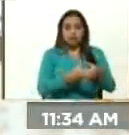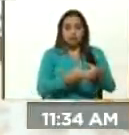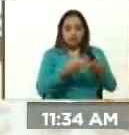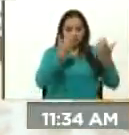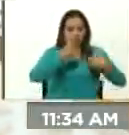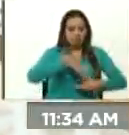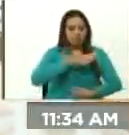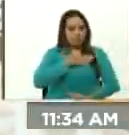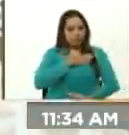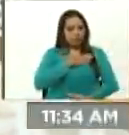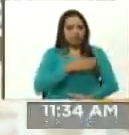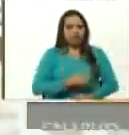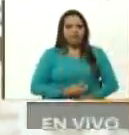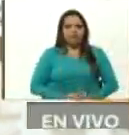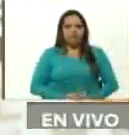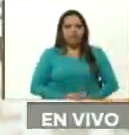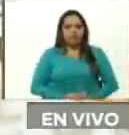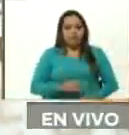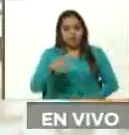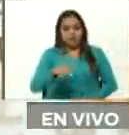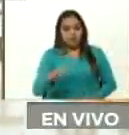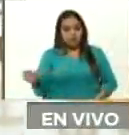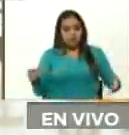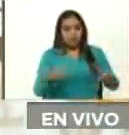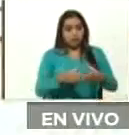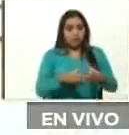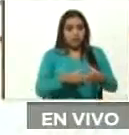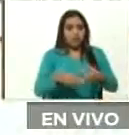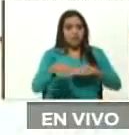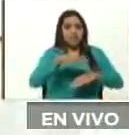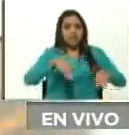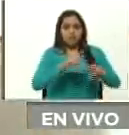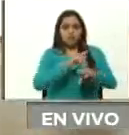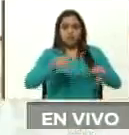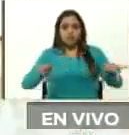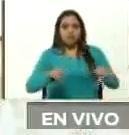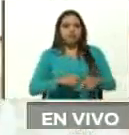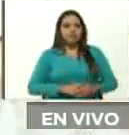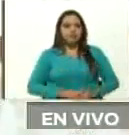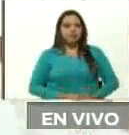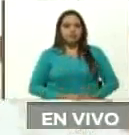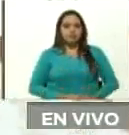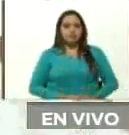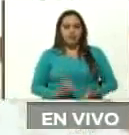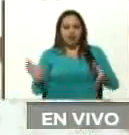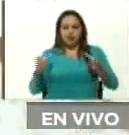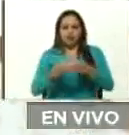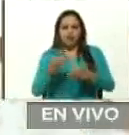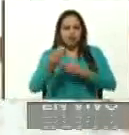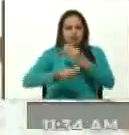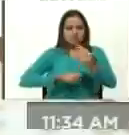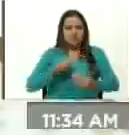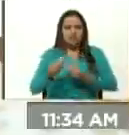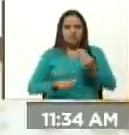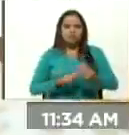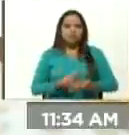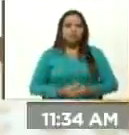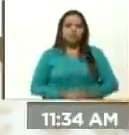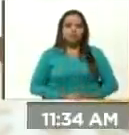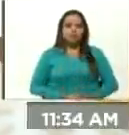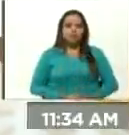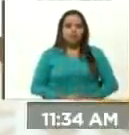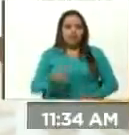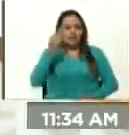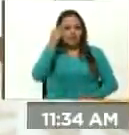persona, en esta sede del Ministerio Público. En la reunión que sostuvimos el